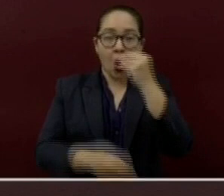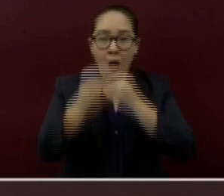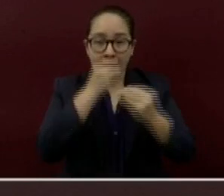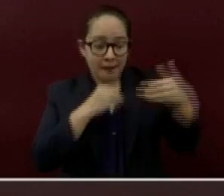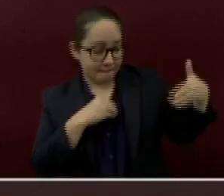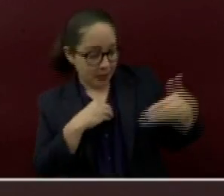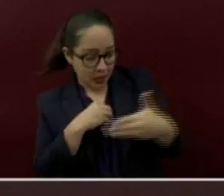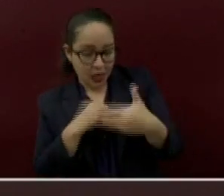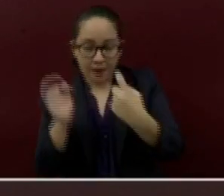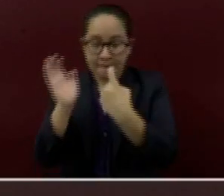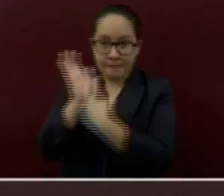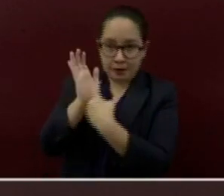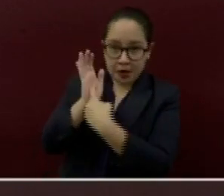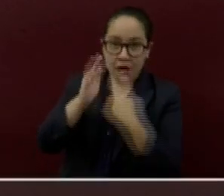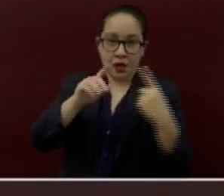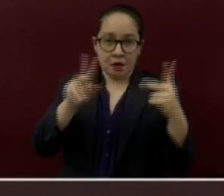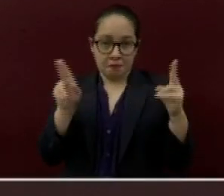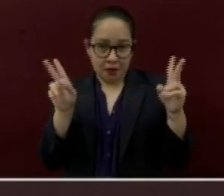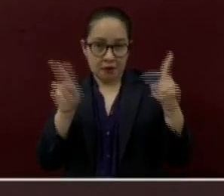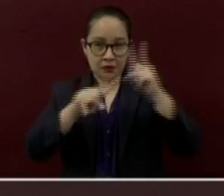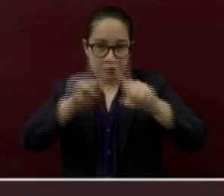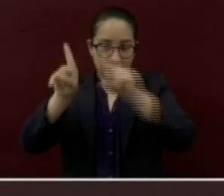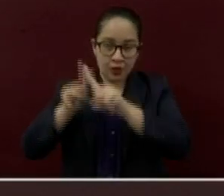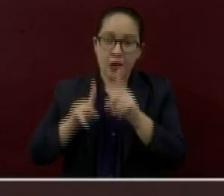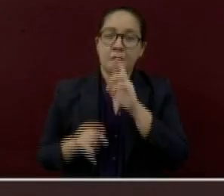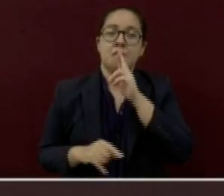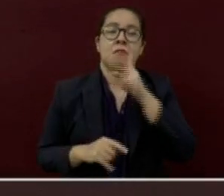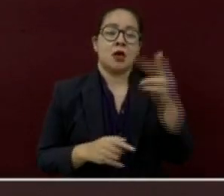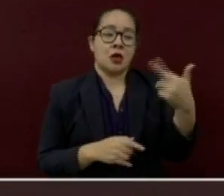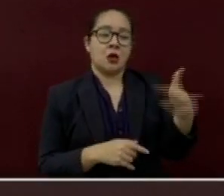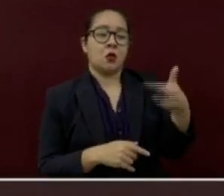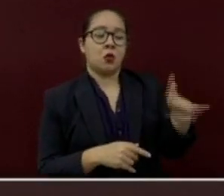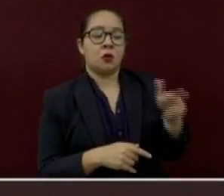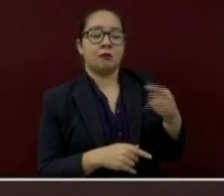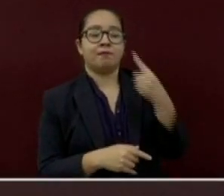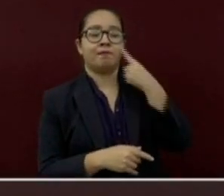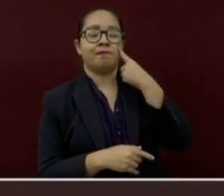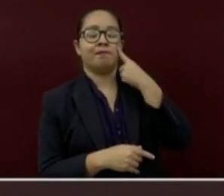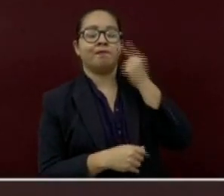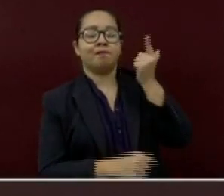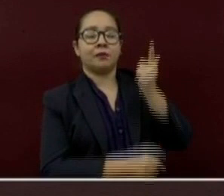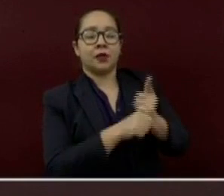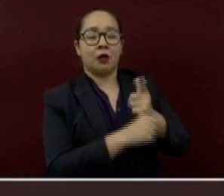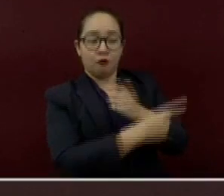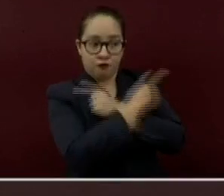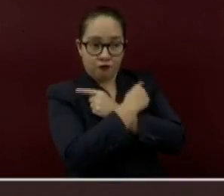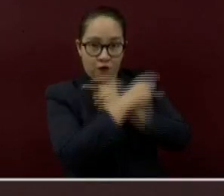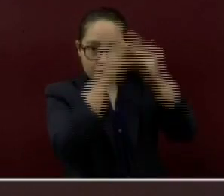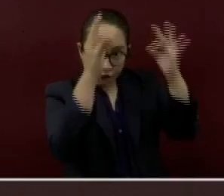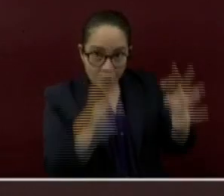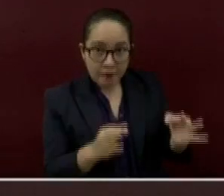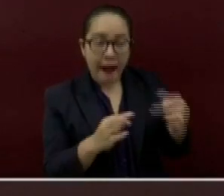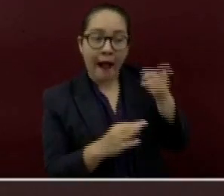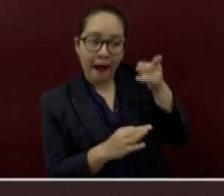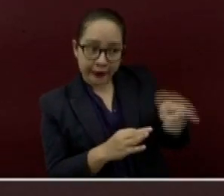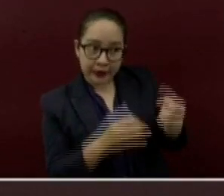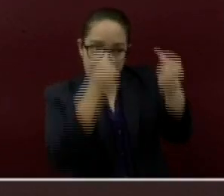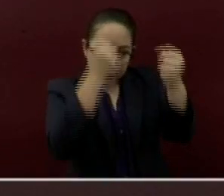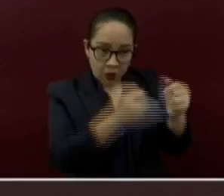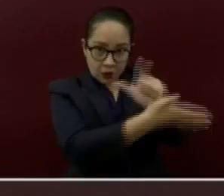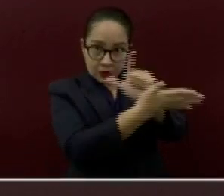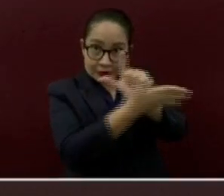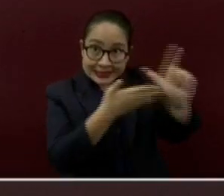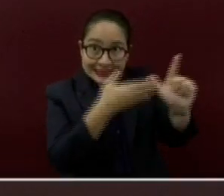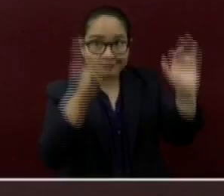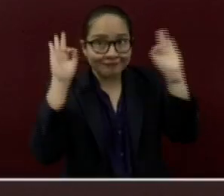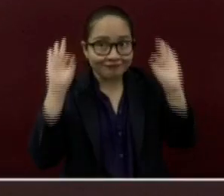de preferencia elija establecimientos de venta formal y que garanticen las